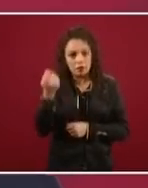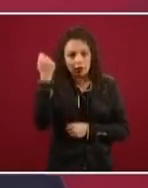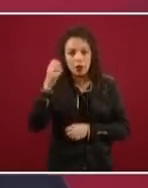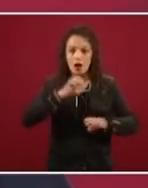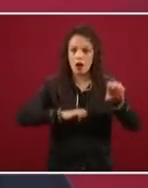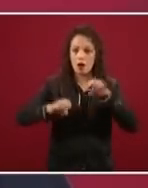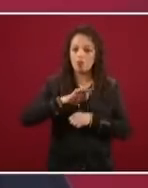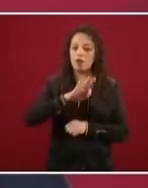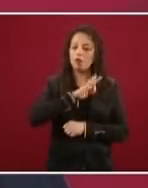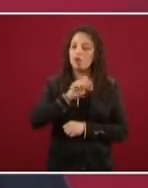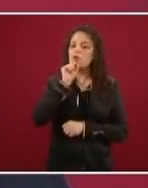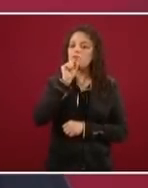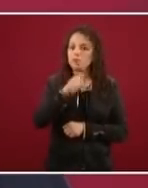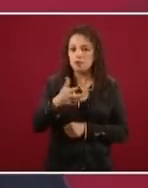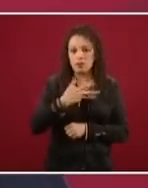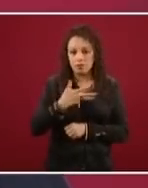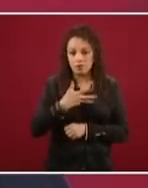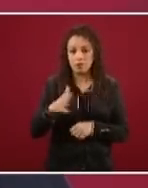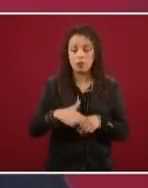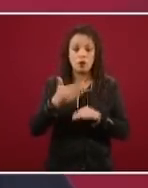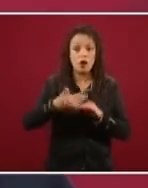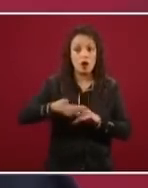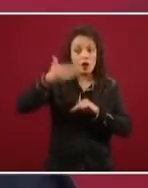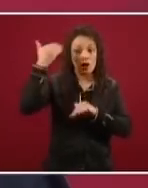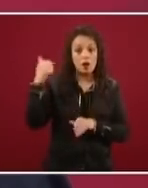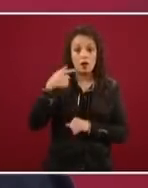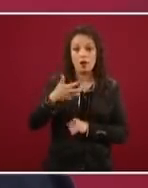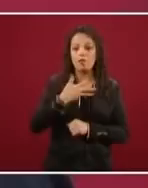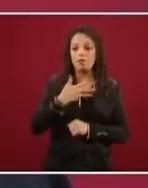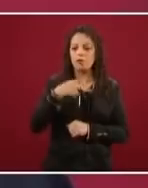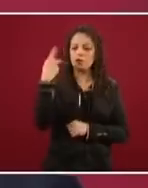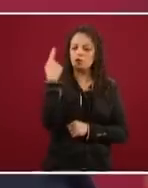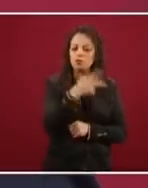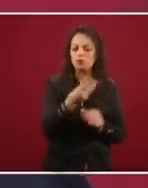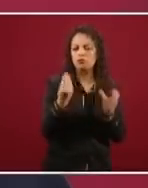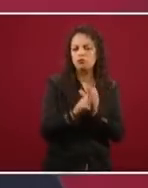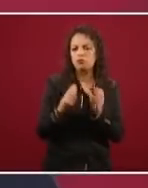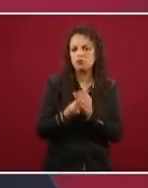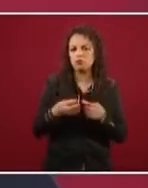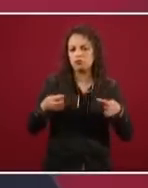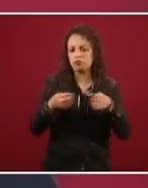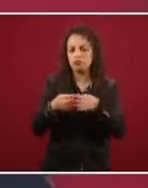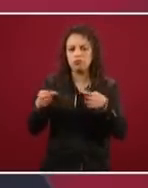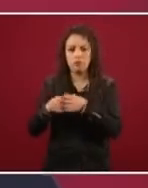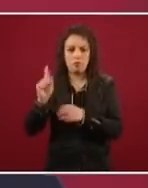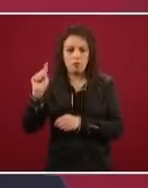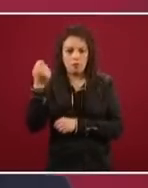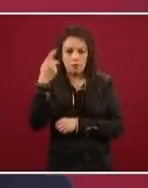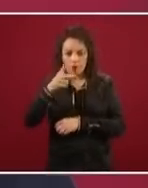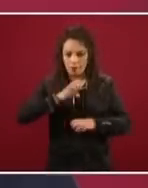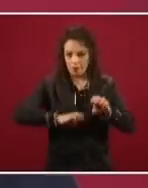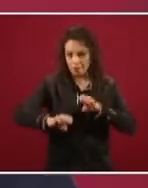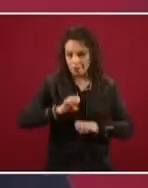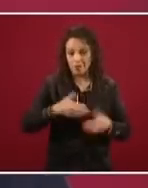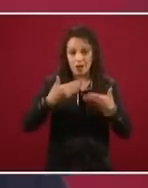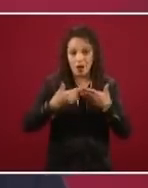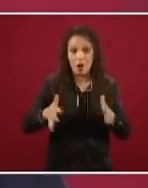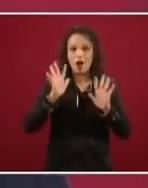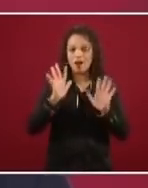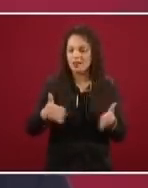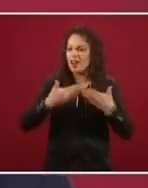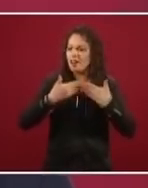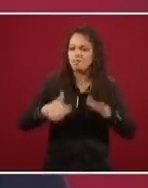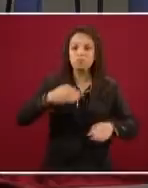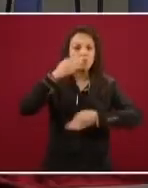ellas porque eran los únicos que tenían recursos para tener sus propias infraestructuras y tener esa tecnología hoy todo el mundo puede acceder